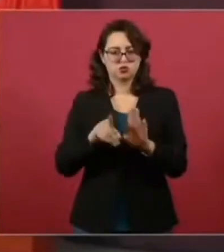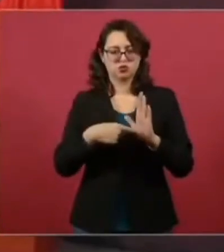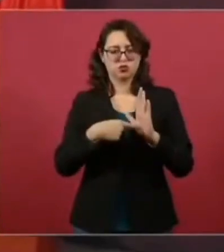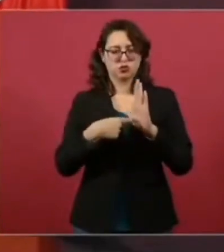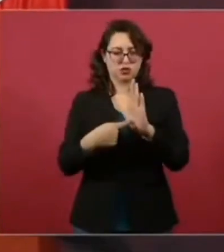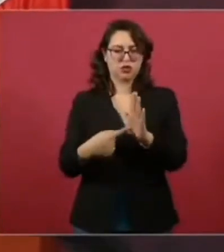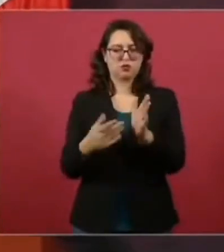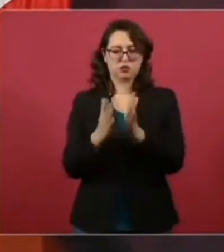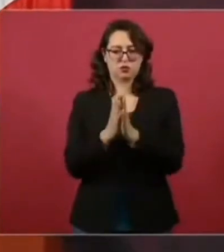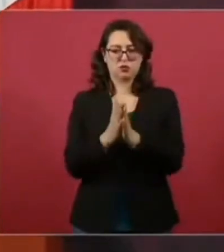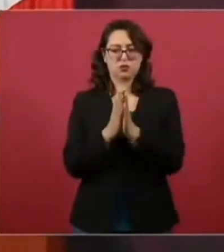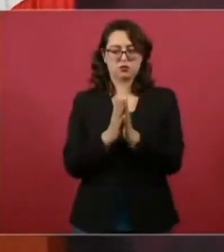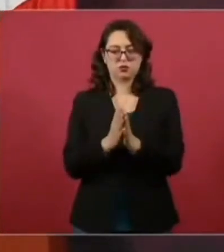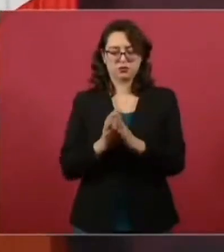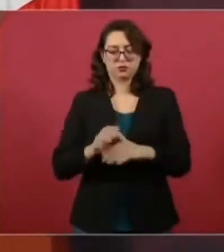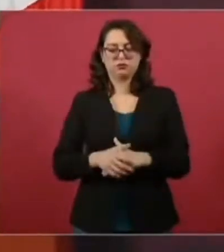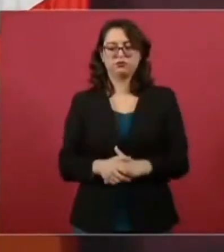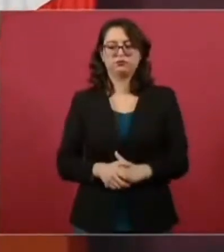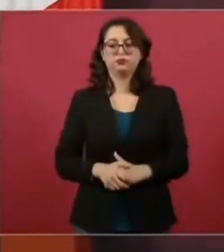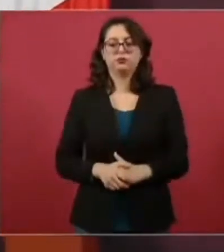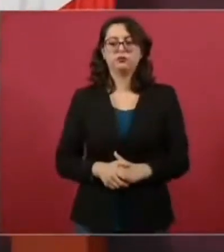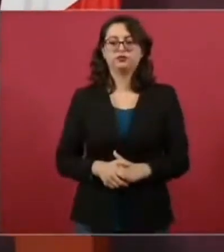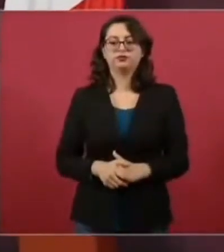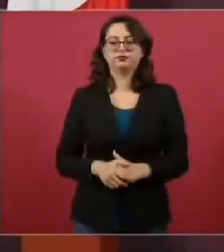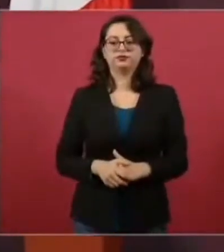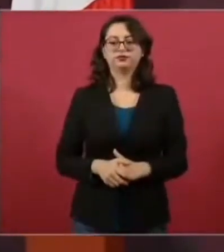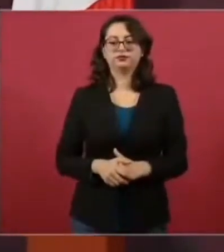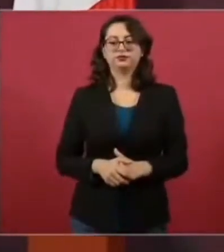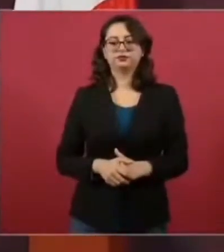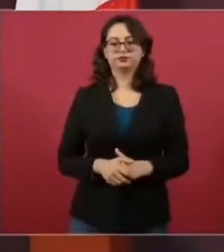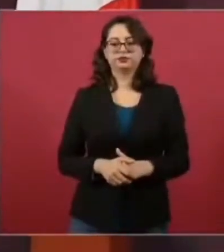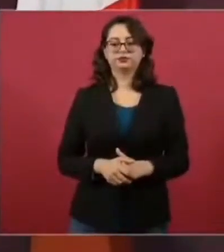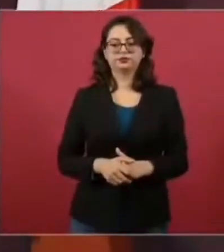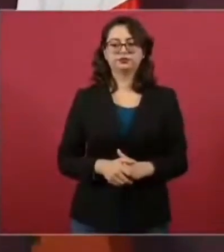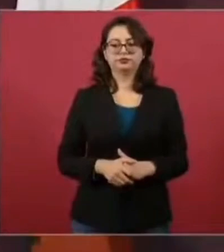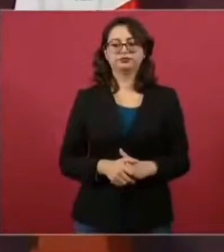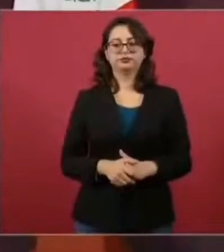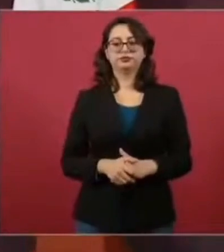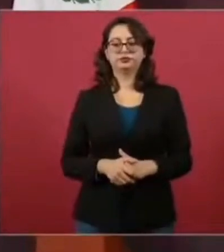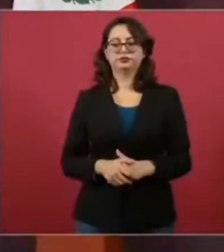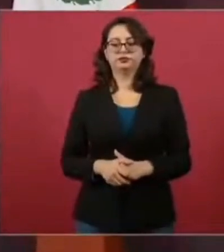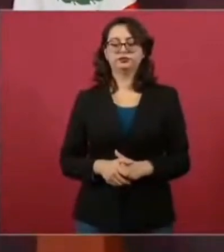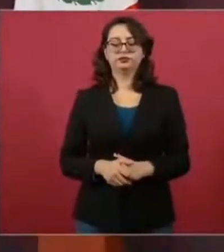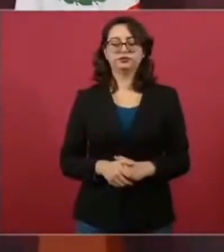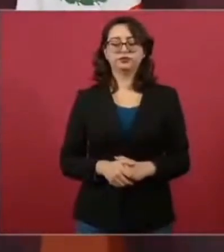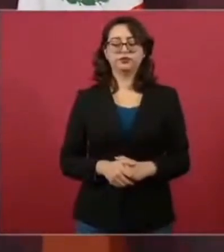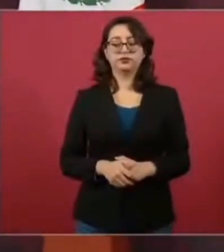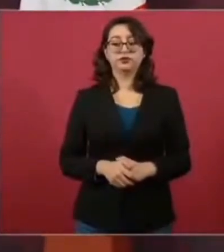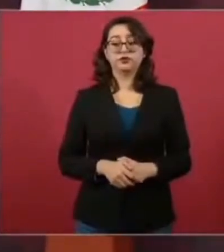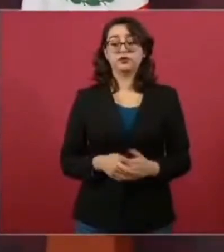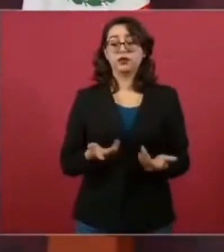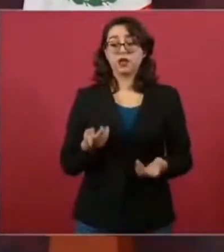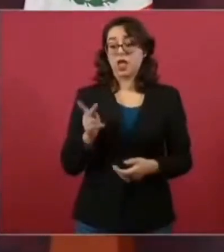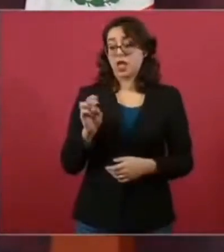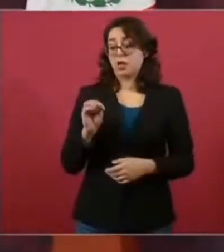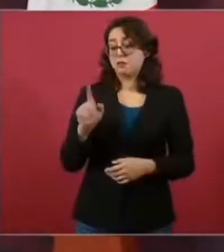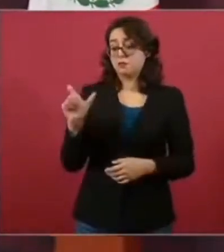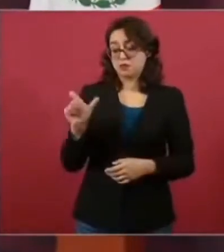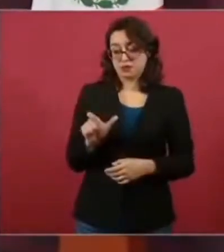el cambio en Pemex, el rescate de Pemex como el rescate de la Comisión Federal de